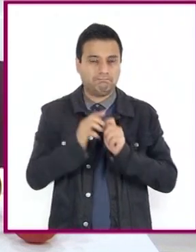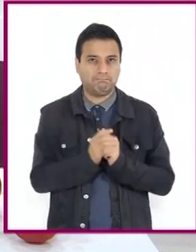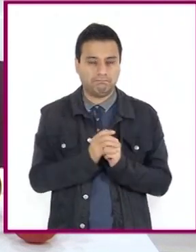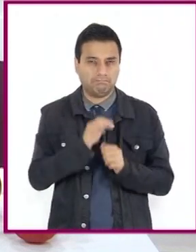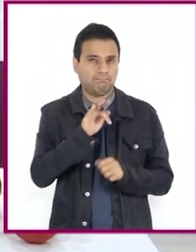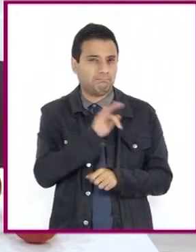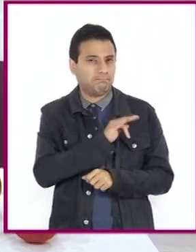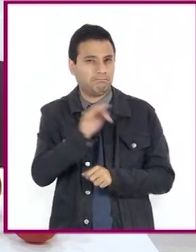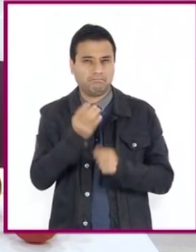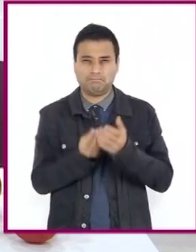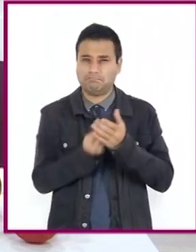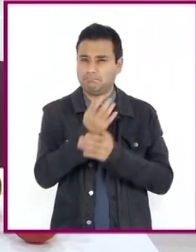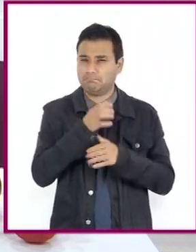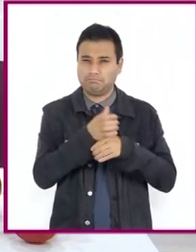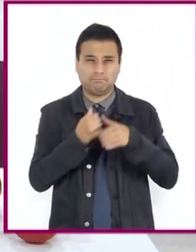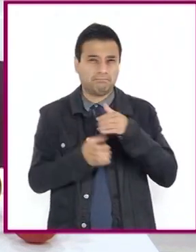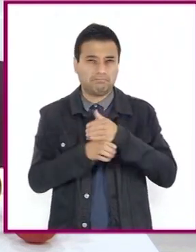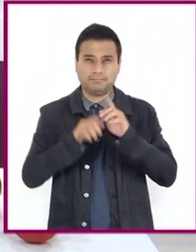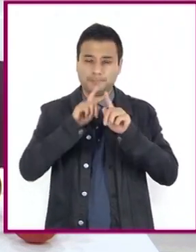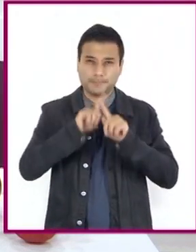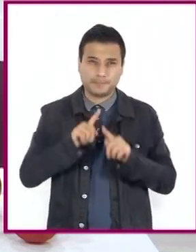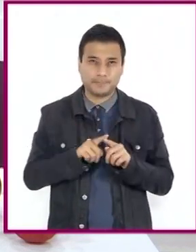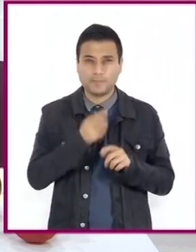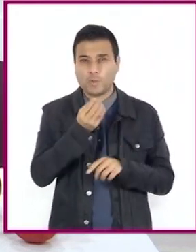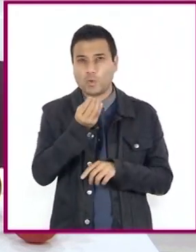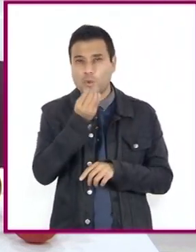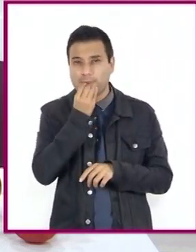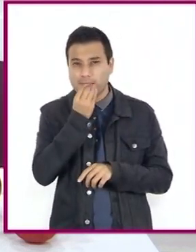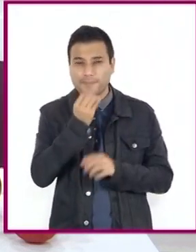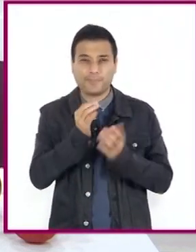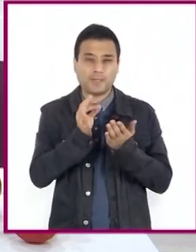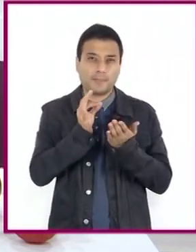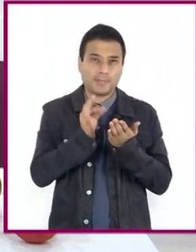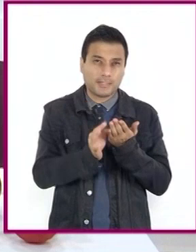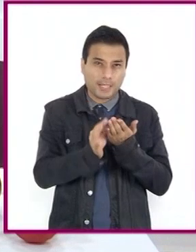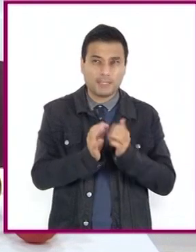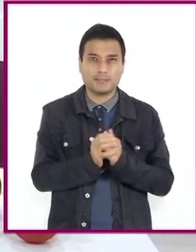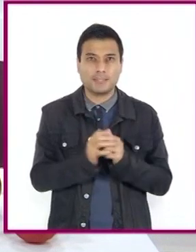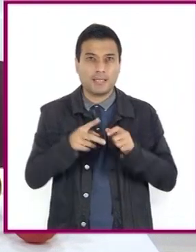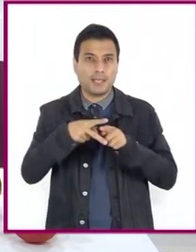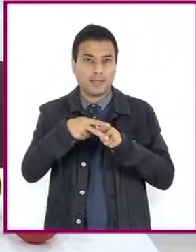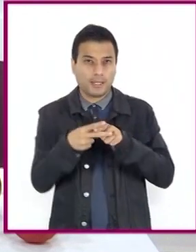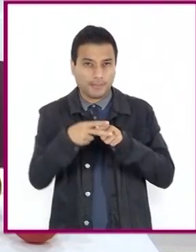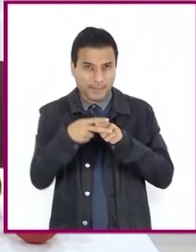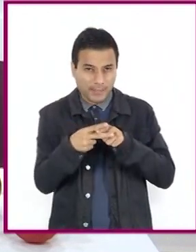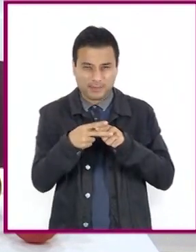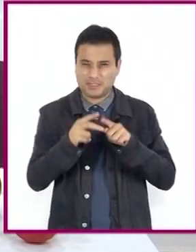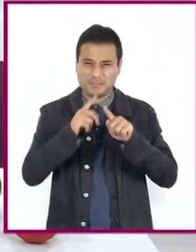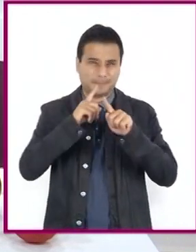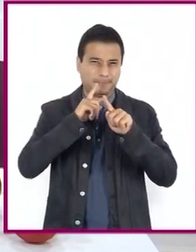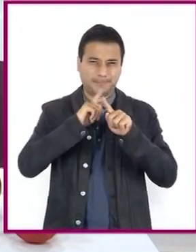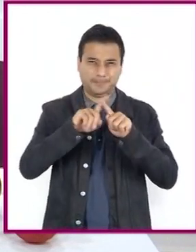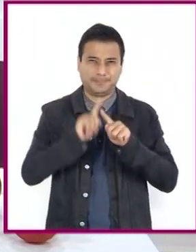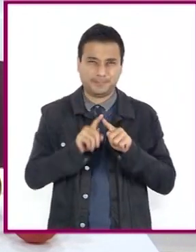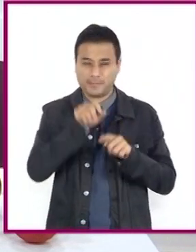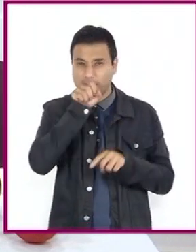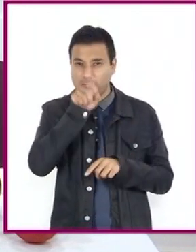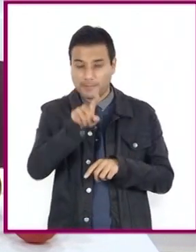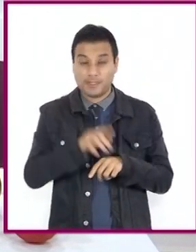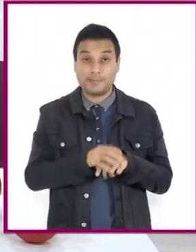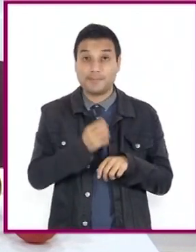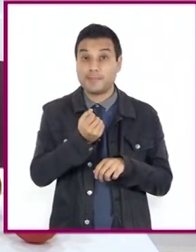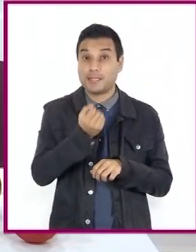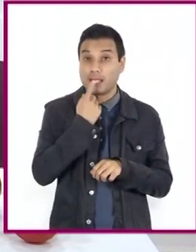una gran cantidad de productos como alimentos, metales para utensilios, herramientas y estructuras, medicamentos para